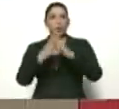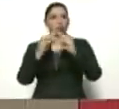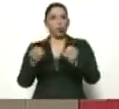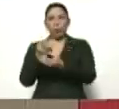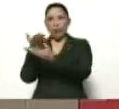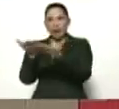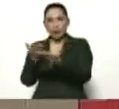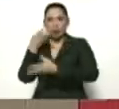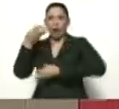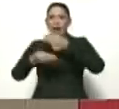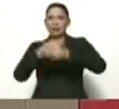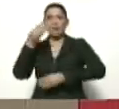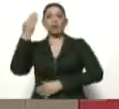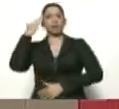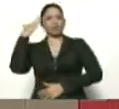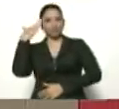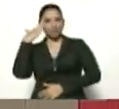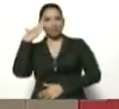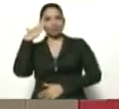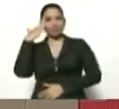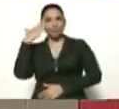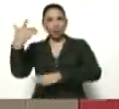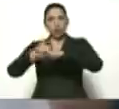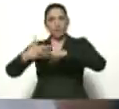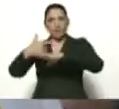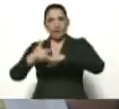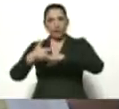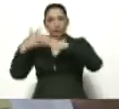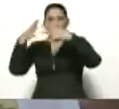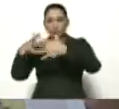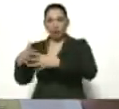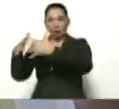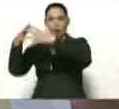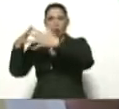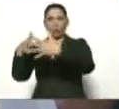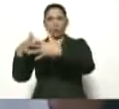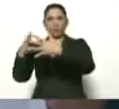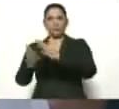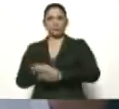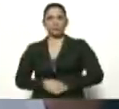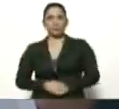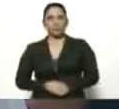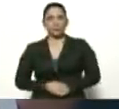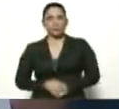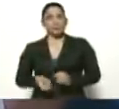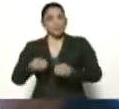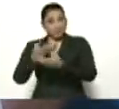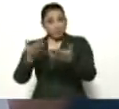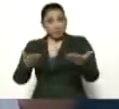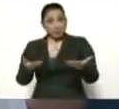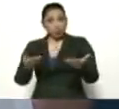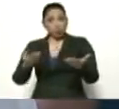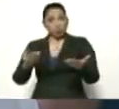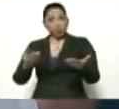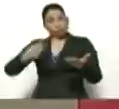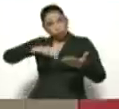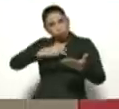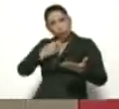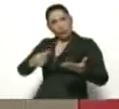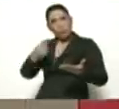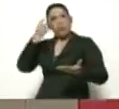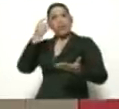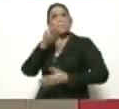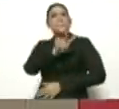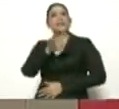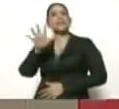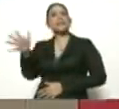estaba haciendo con el conocimiento del gobierno de los estados unidos de norteamérica eso lo dijimos el día 25 de